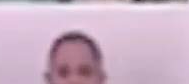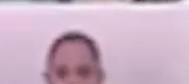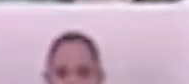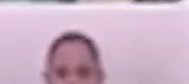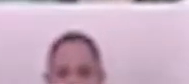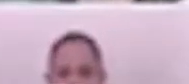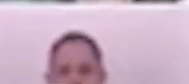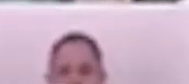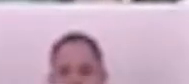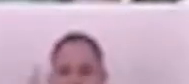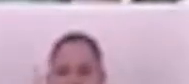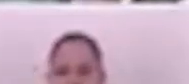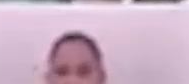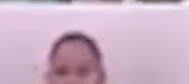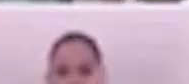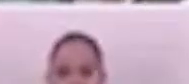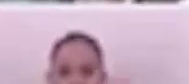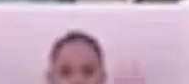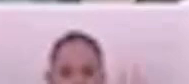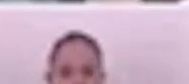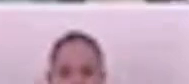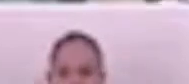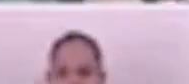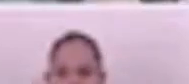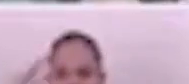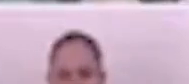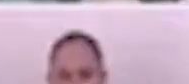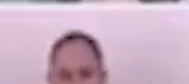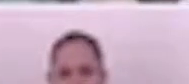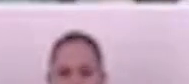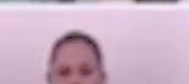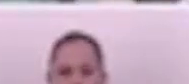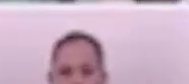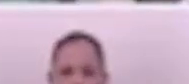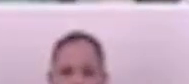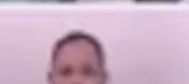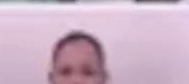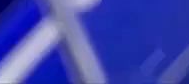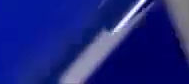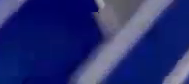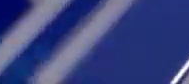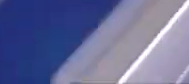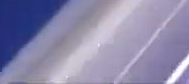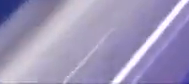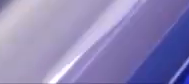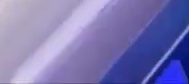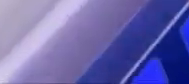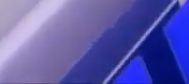tráfico de drogas lavado de dinero y nepotismo informó para itv noticias Justin